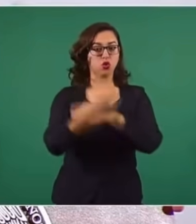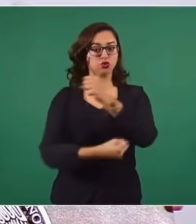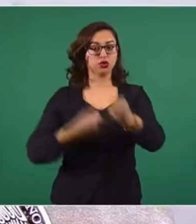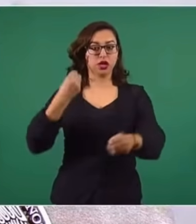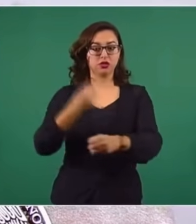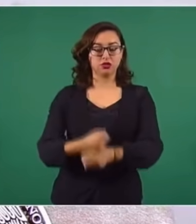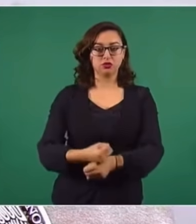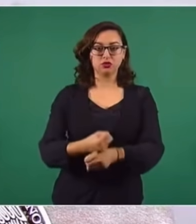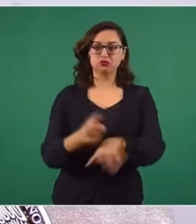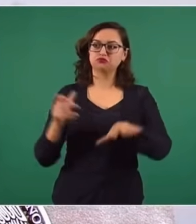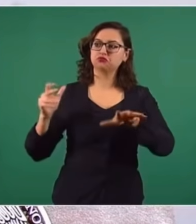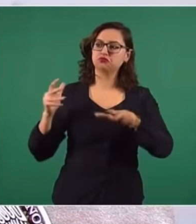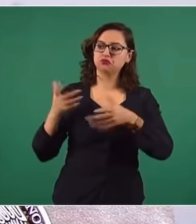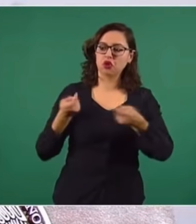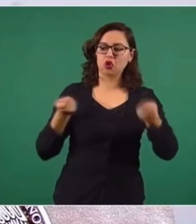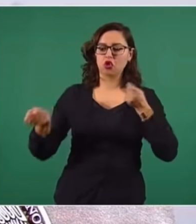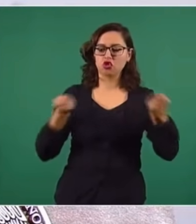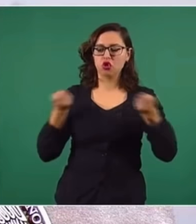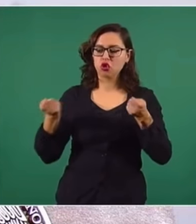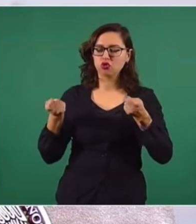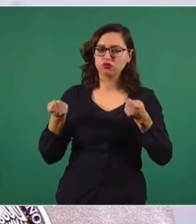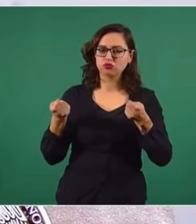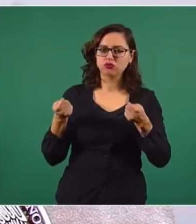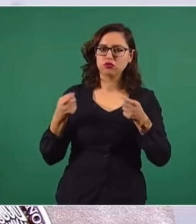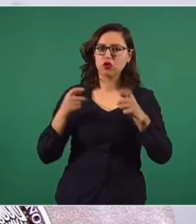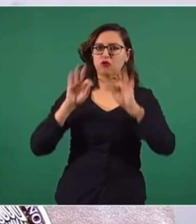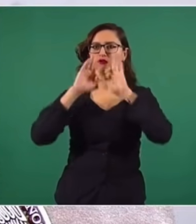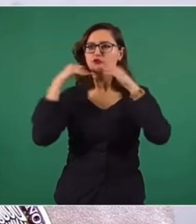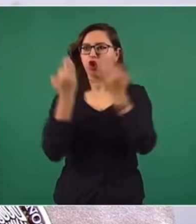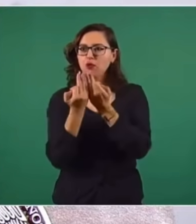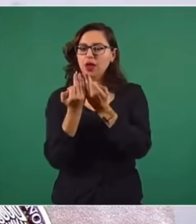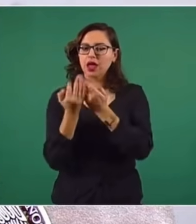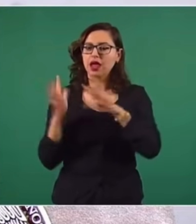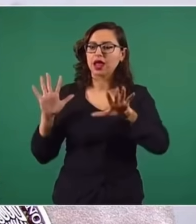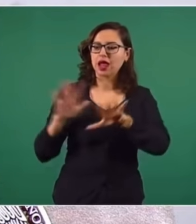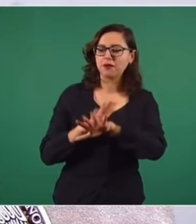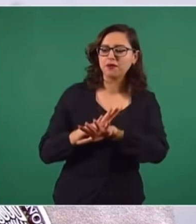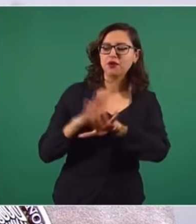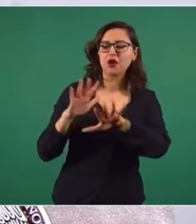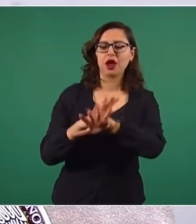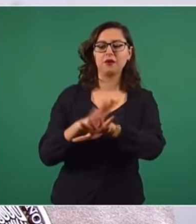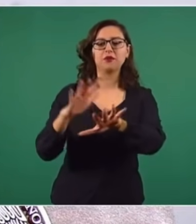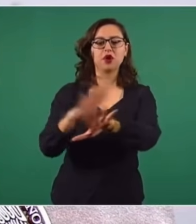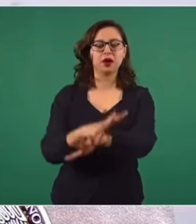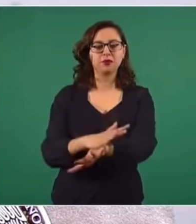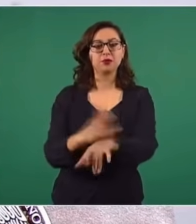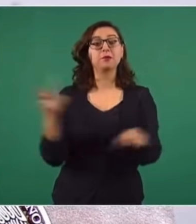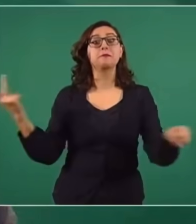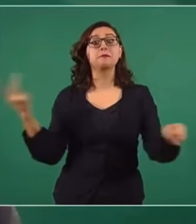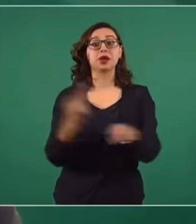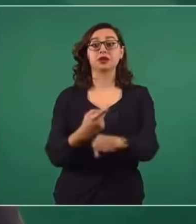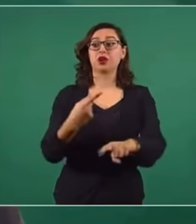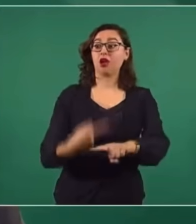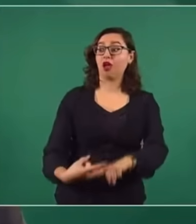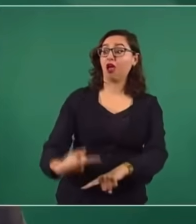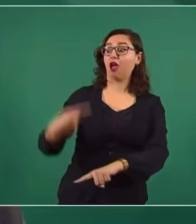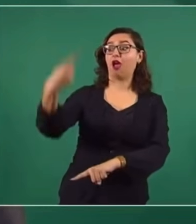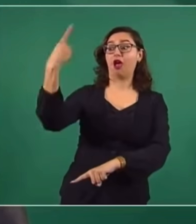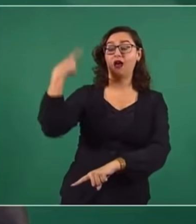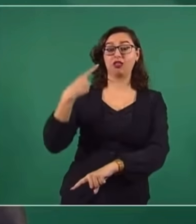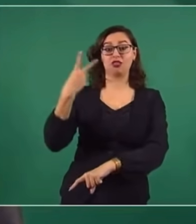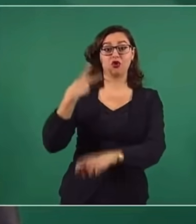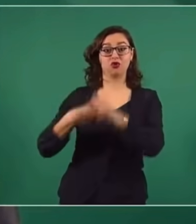en el mundo. Lo hemos dicho ya en varias ocasiones, no es lo mismo una epidemia en el momento en que está